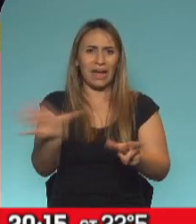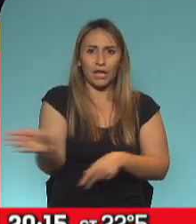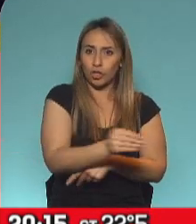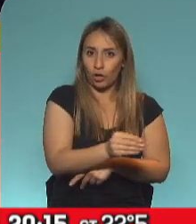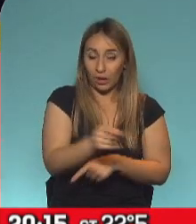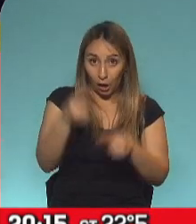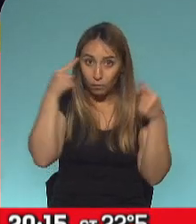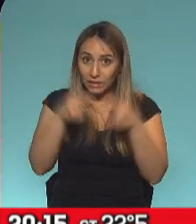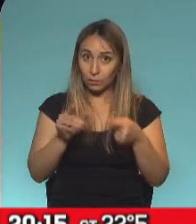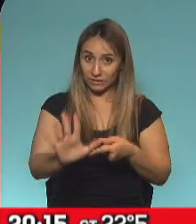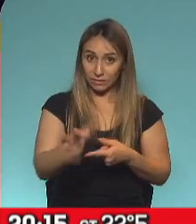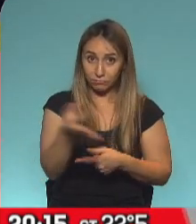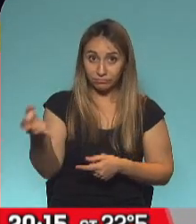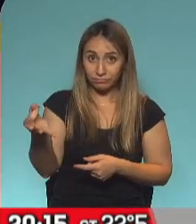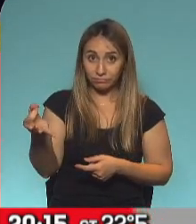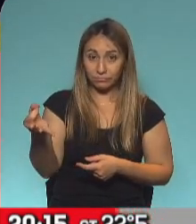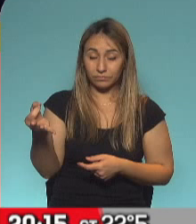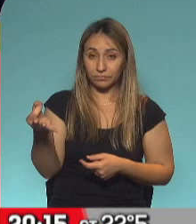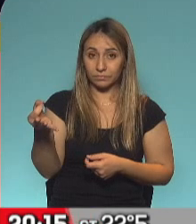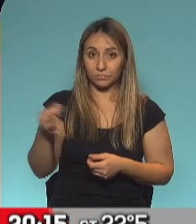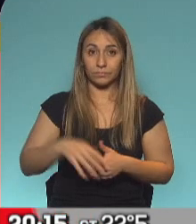se ha puesto el Gobierno Nacional?